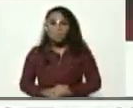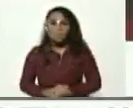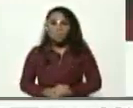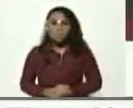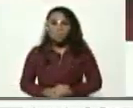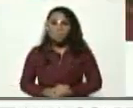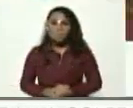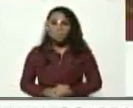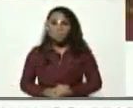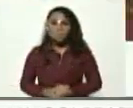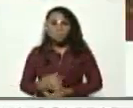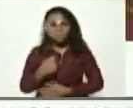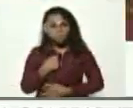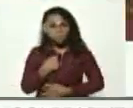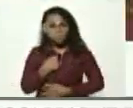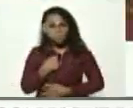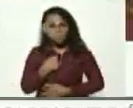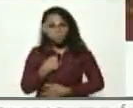Yo